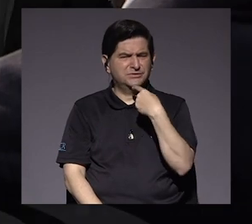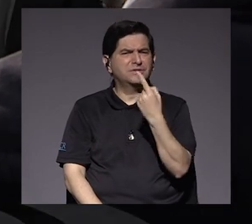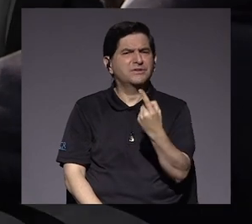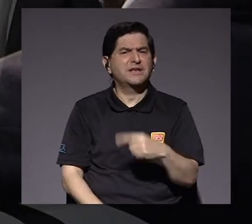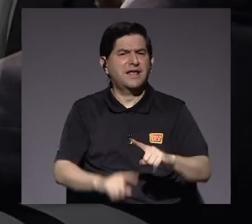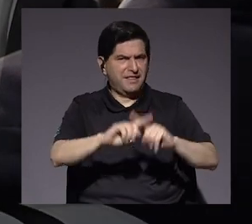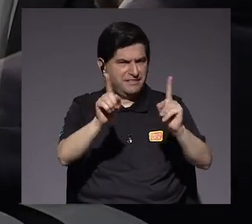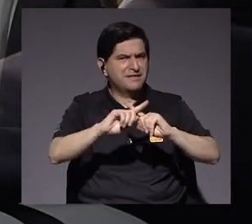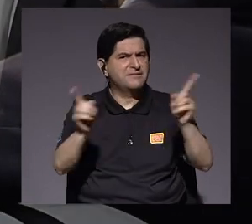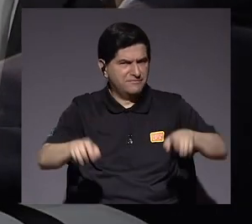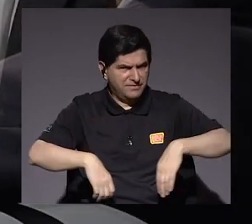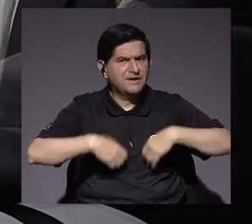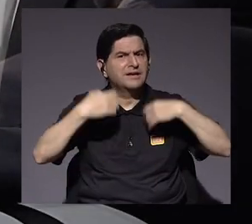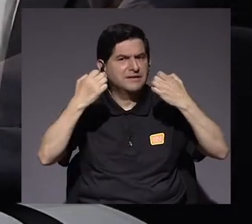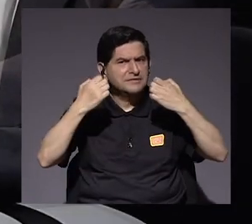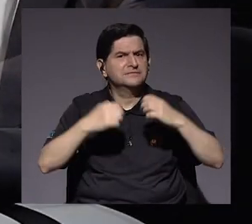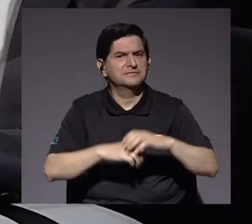ver,